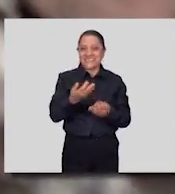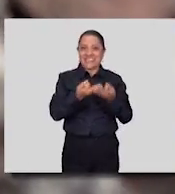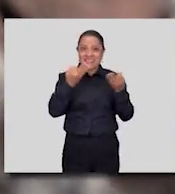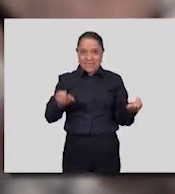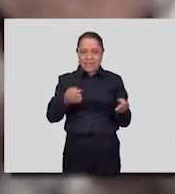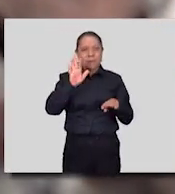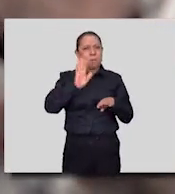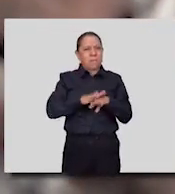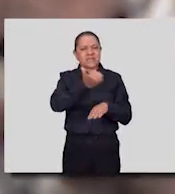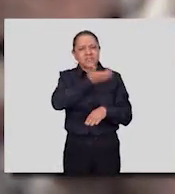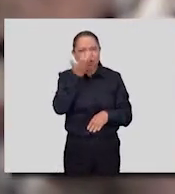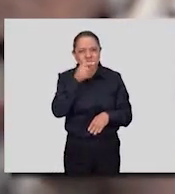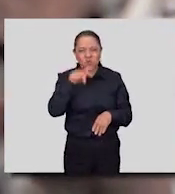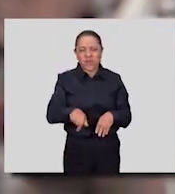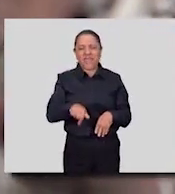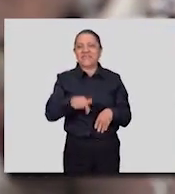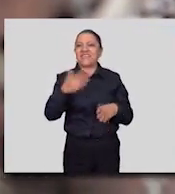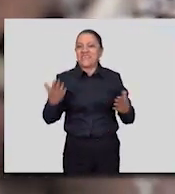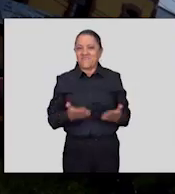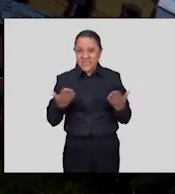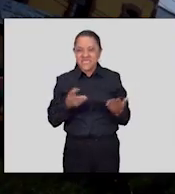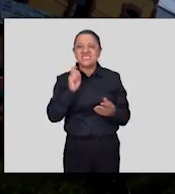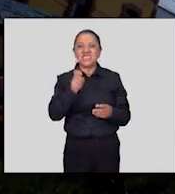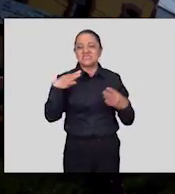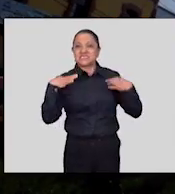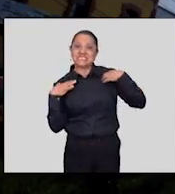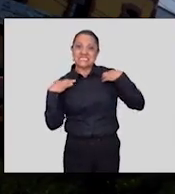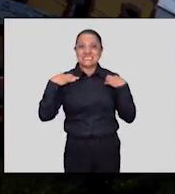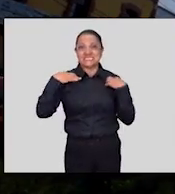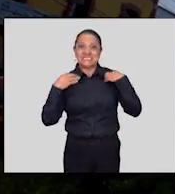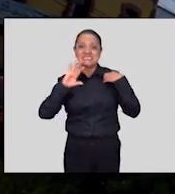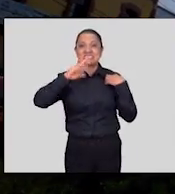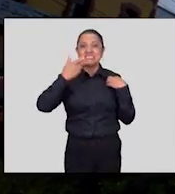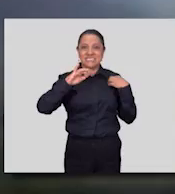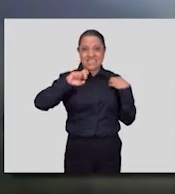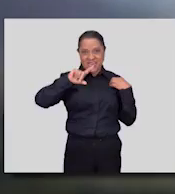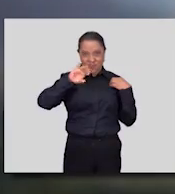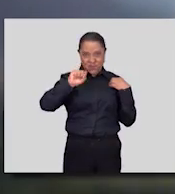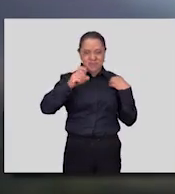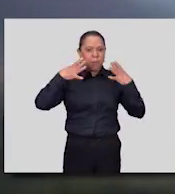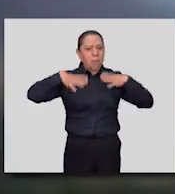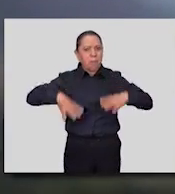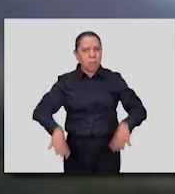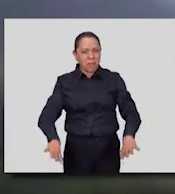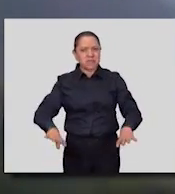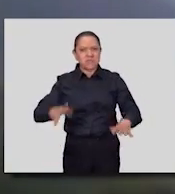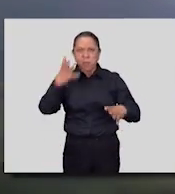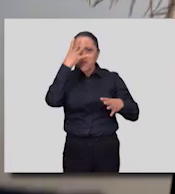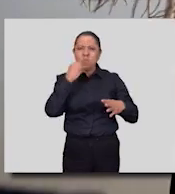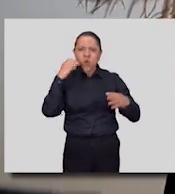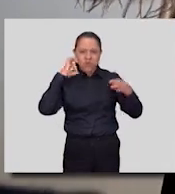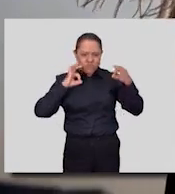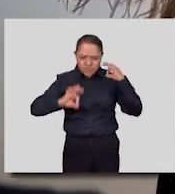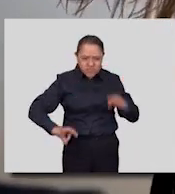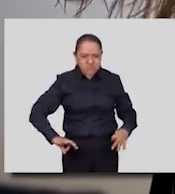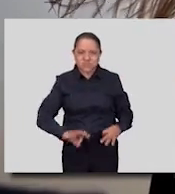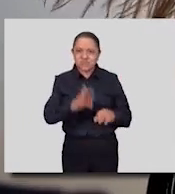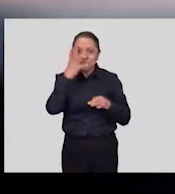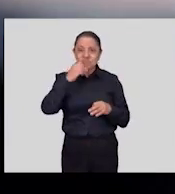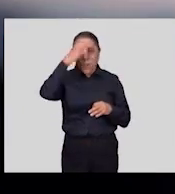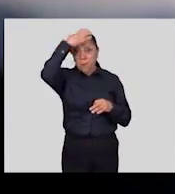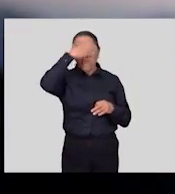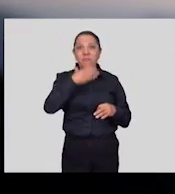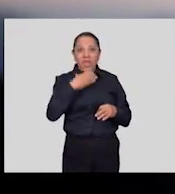danza más tradicional del estado es los chinelos. Los chinelos son personas vestidas con túnicas decoradas, máscara y sombrero, que